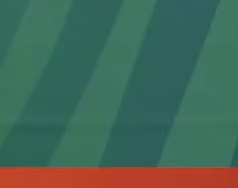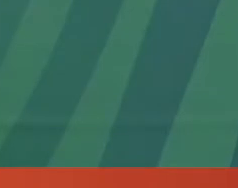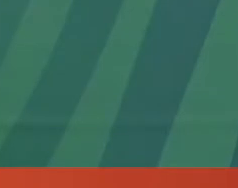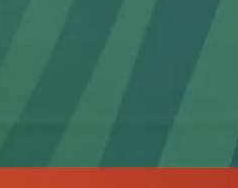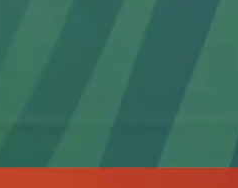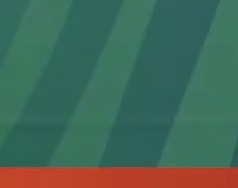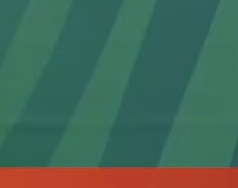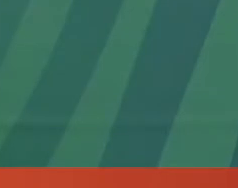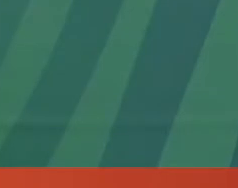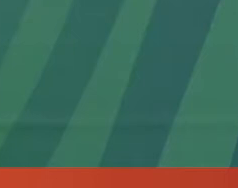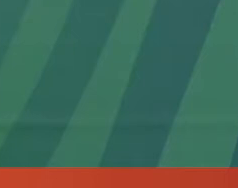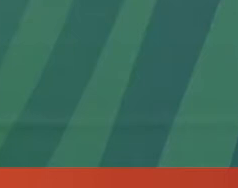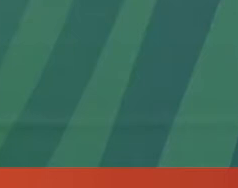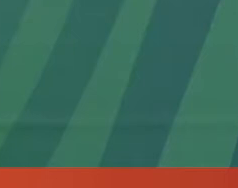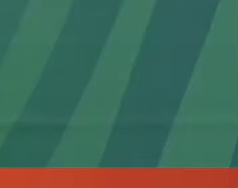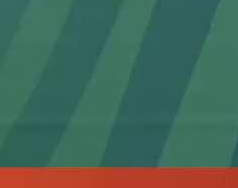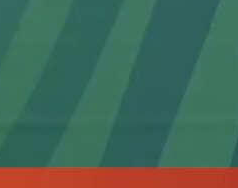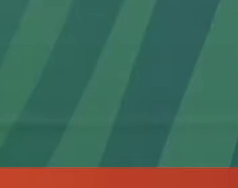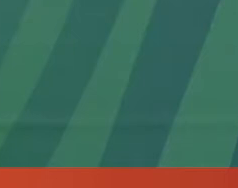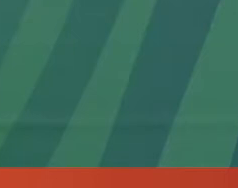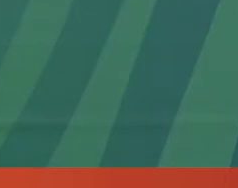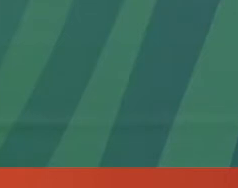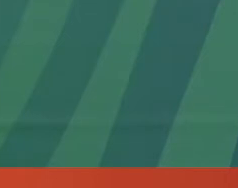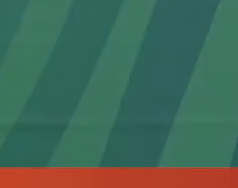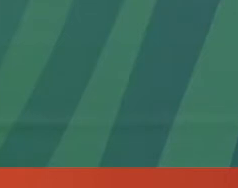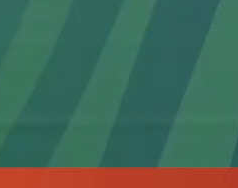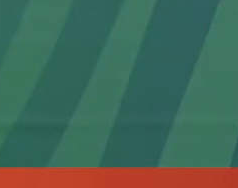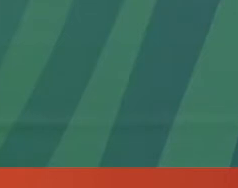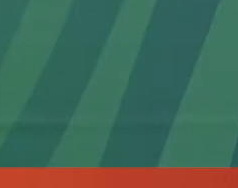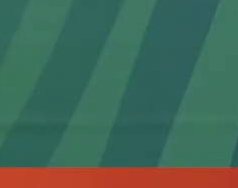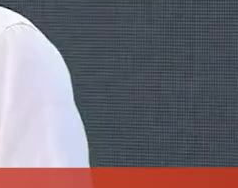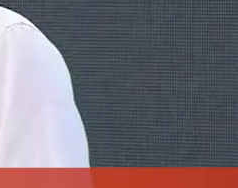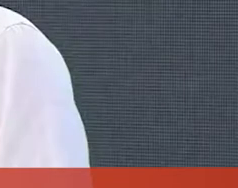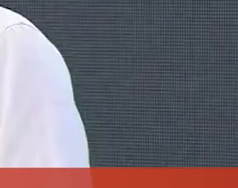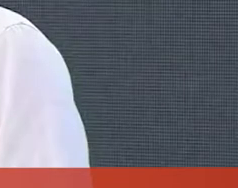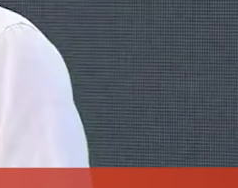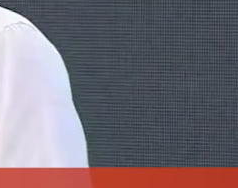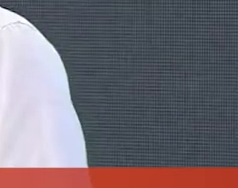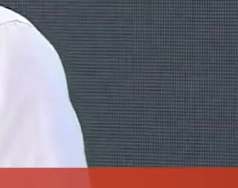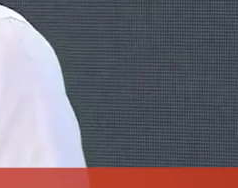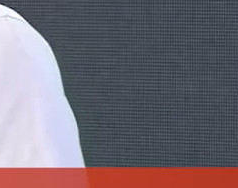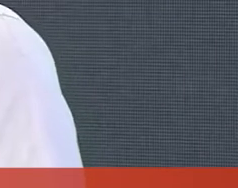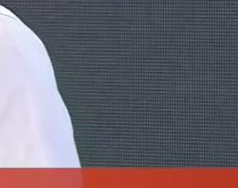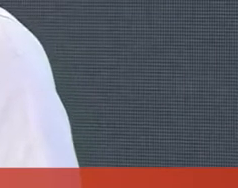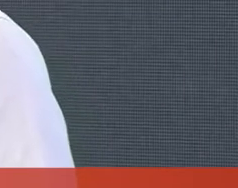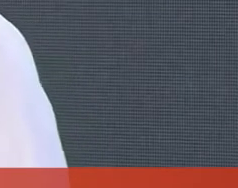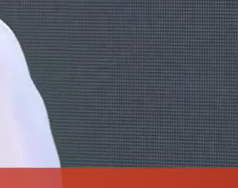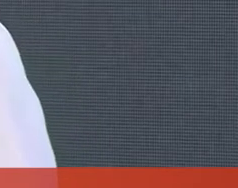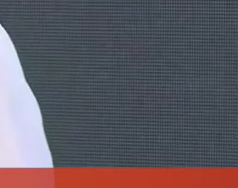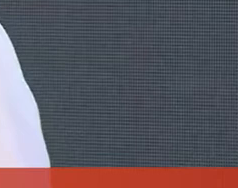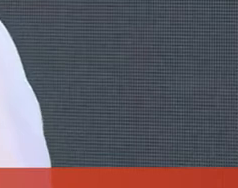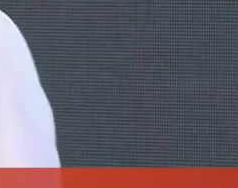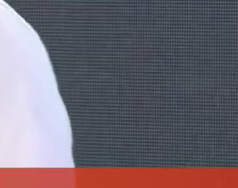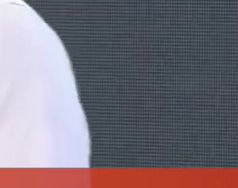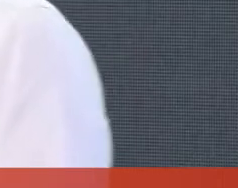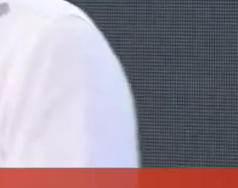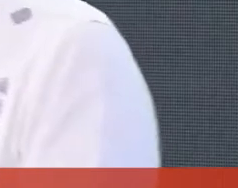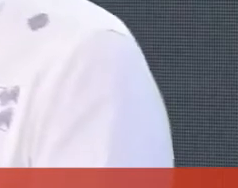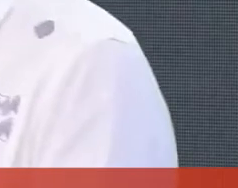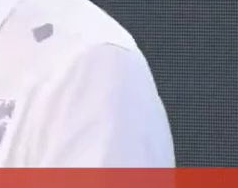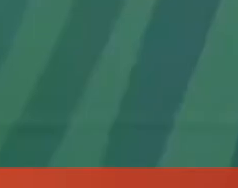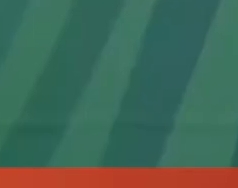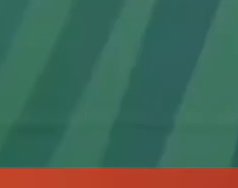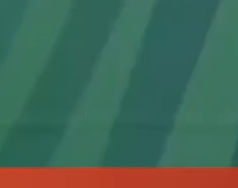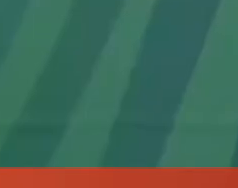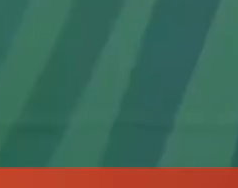La Comisión Federal de Electricidad no tiene fines de lucro y se le tiene que apoyar para